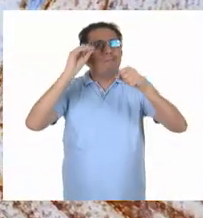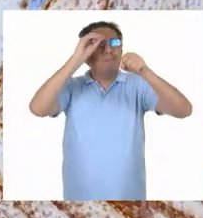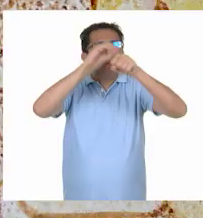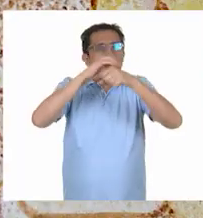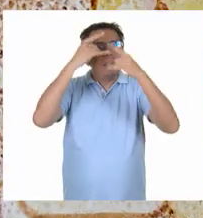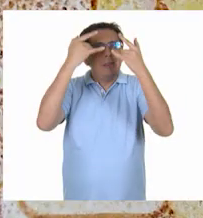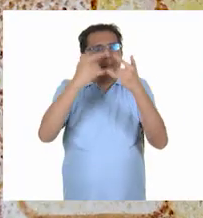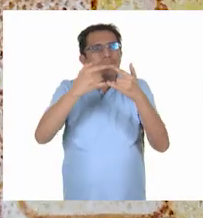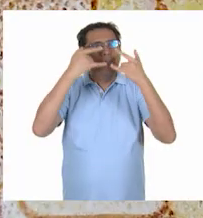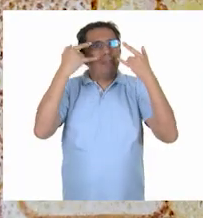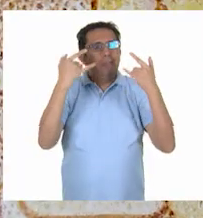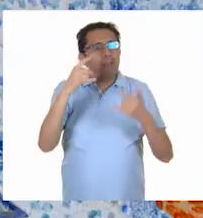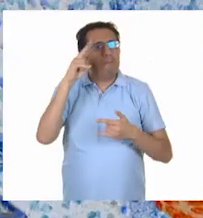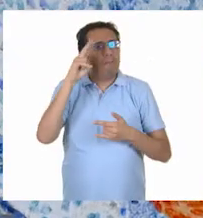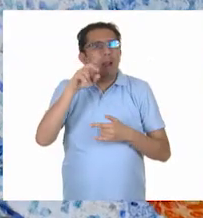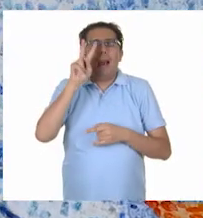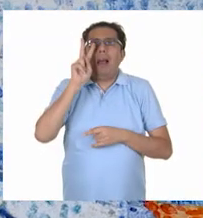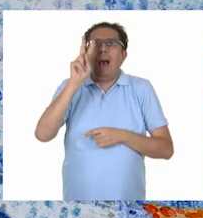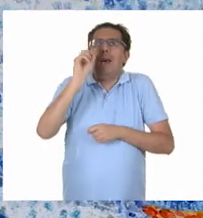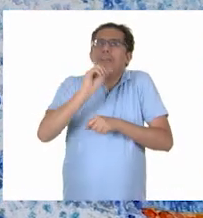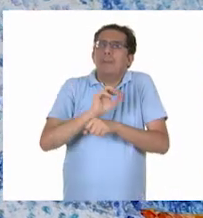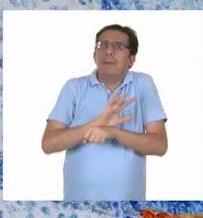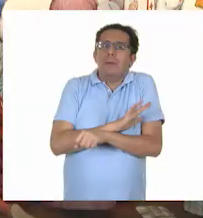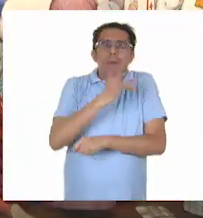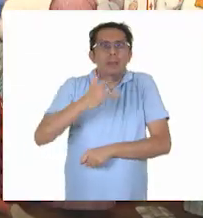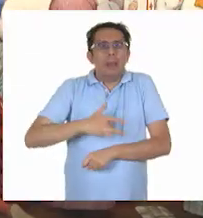aura sobrecogedora y que infunde paz.